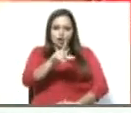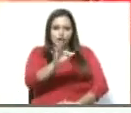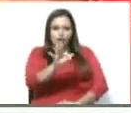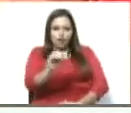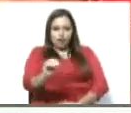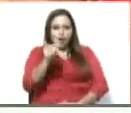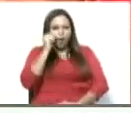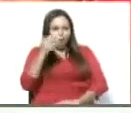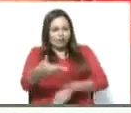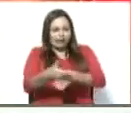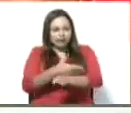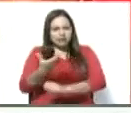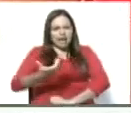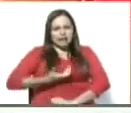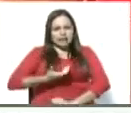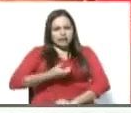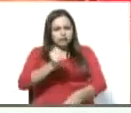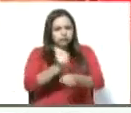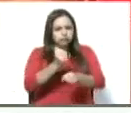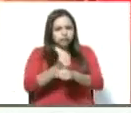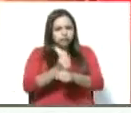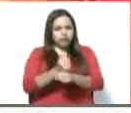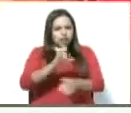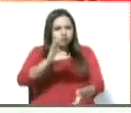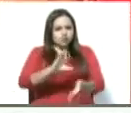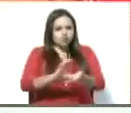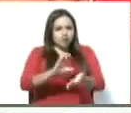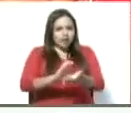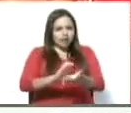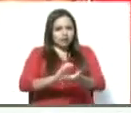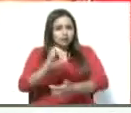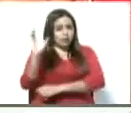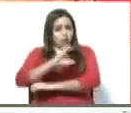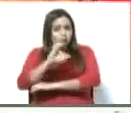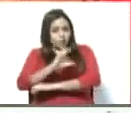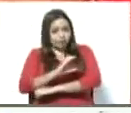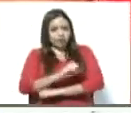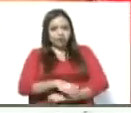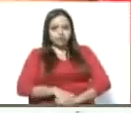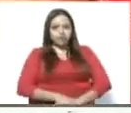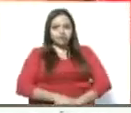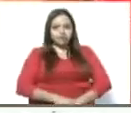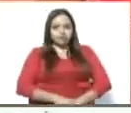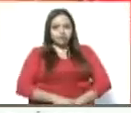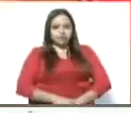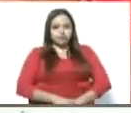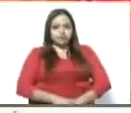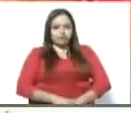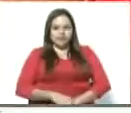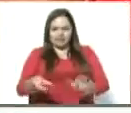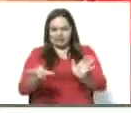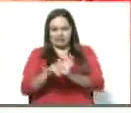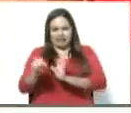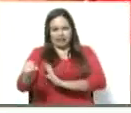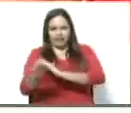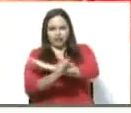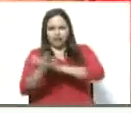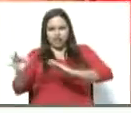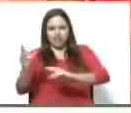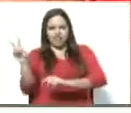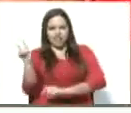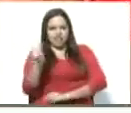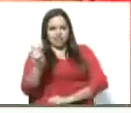que fue alcalde de la ciudad de Bucaramanga, que no es lejos de Venezuela. Es una persona que ya